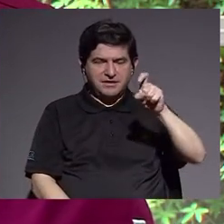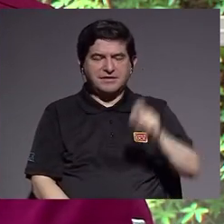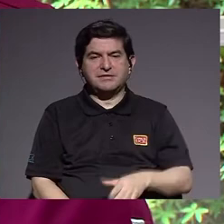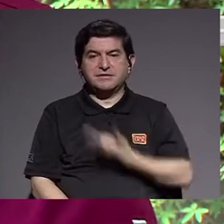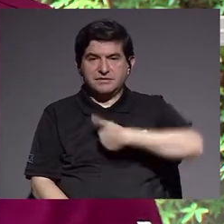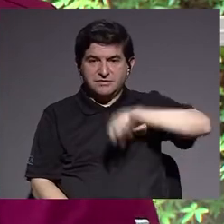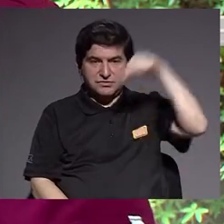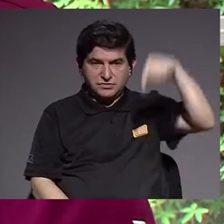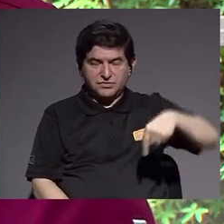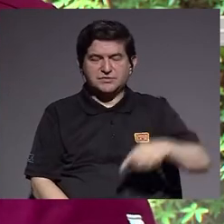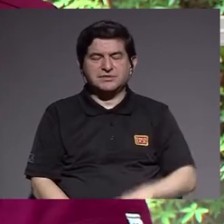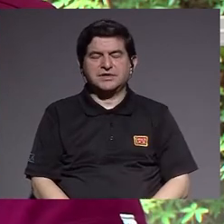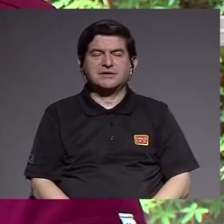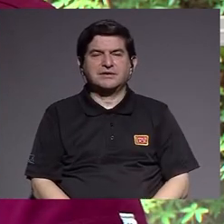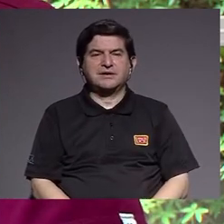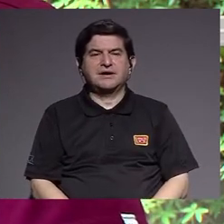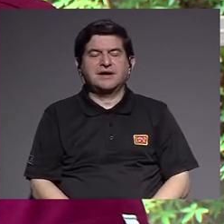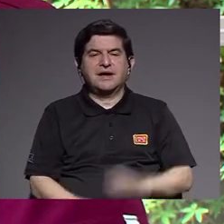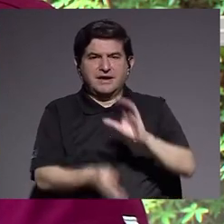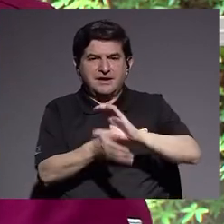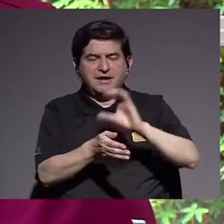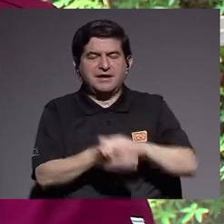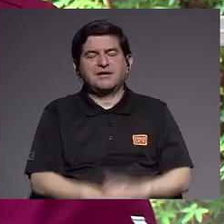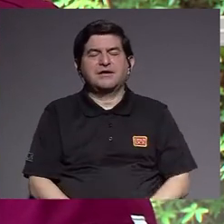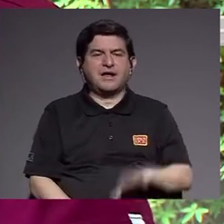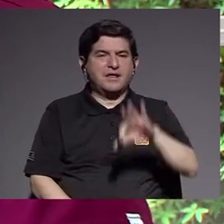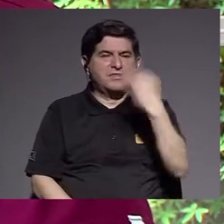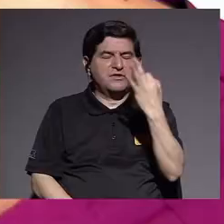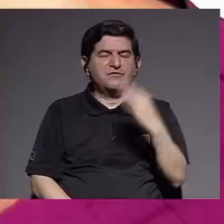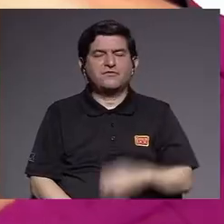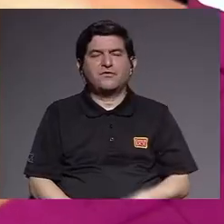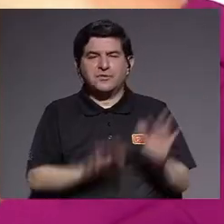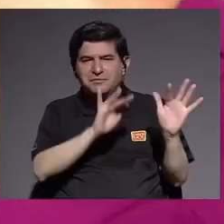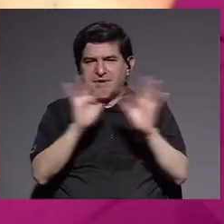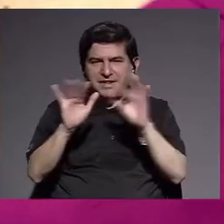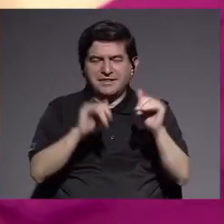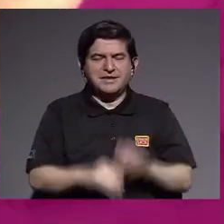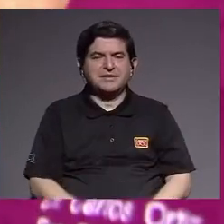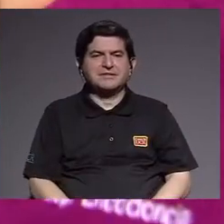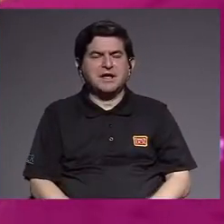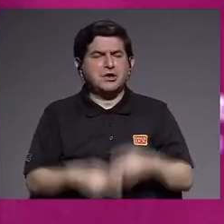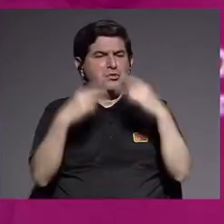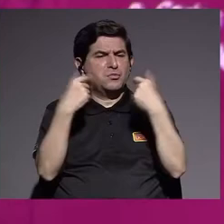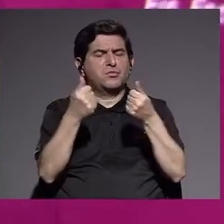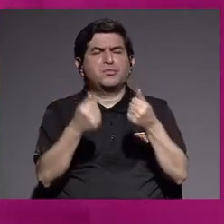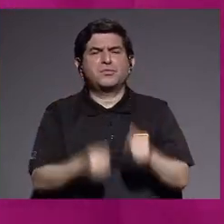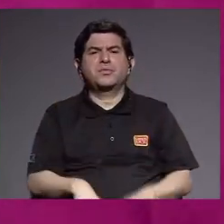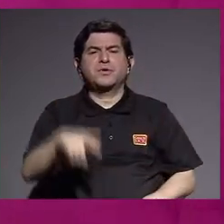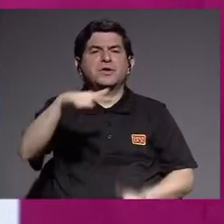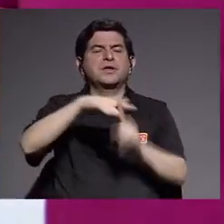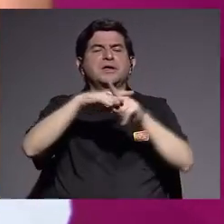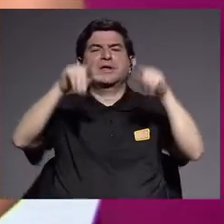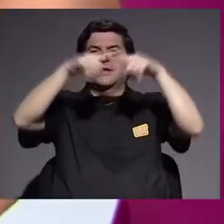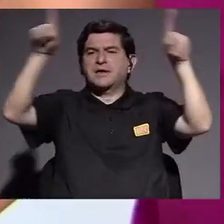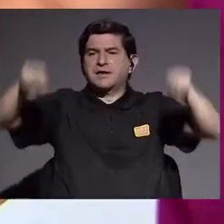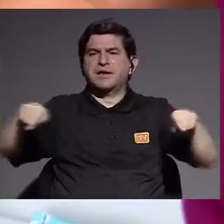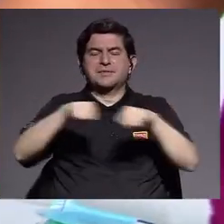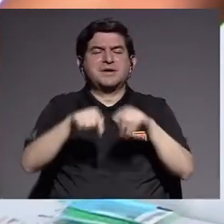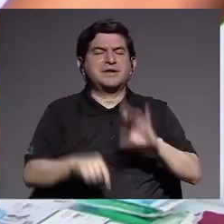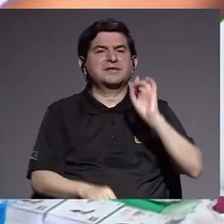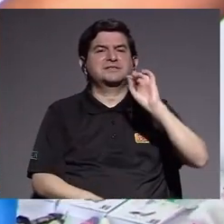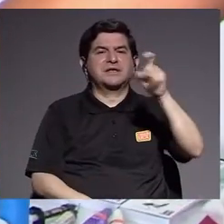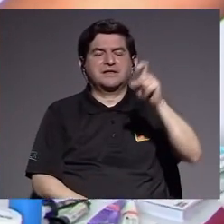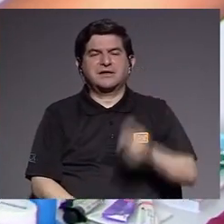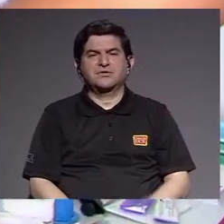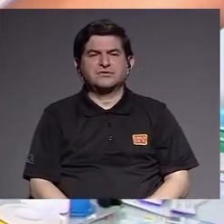radiografías en el caso de nosotros aquí en la crítica mentalmente tenemos radiología digital 100% entonces la tomamos en un segundo y en un segundo nos aparece una pantalla y ya